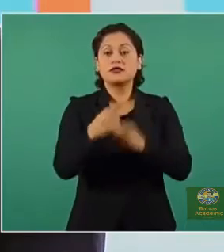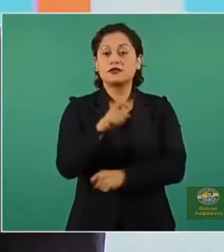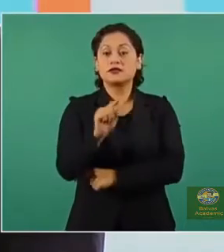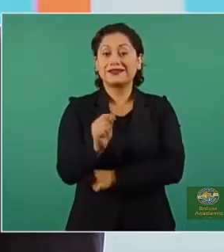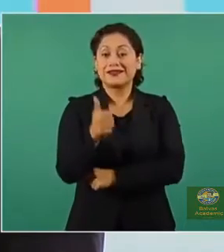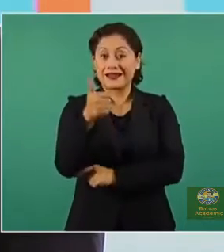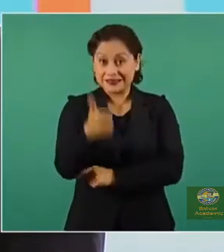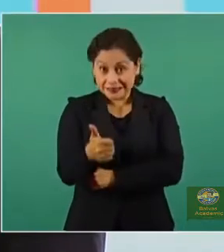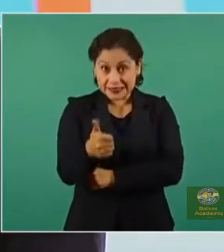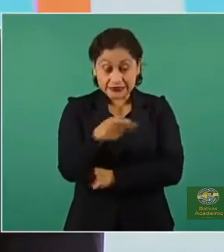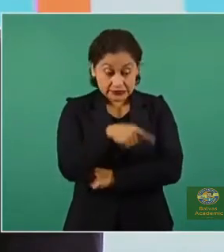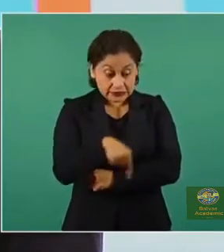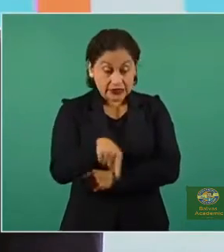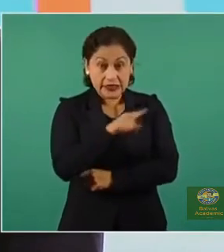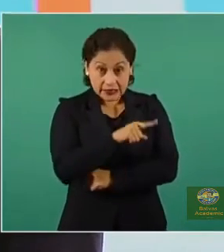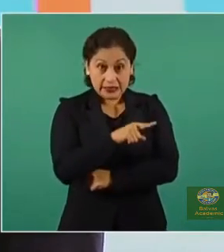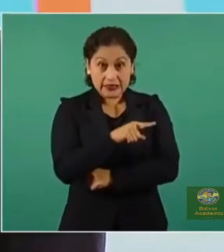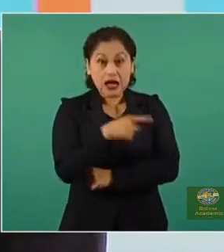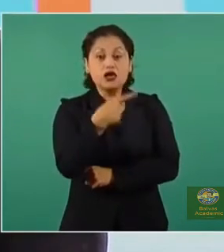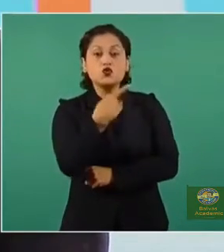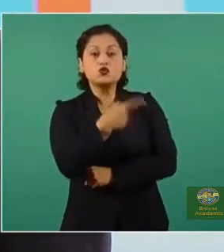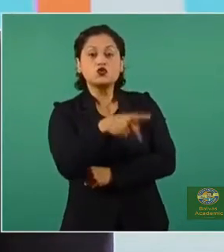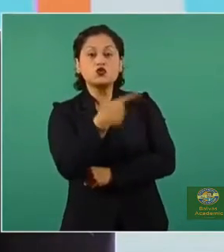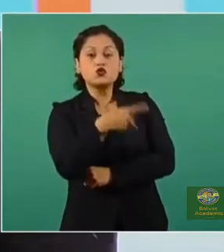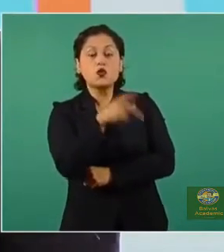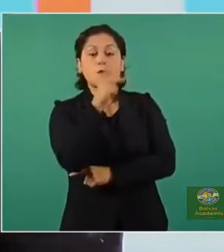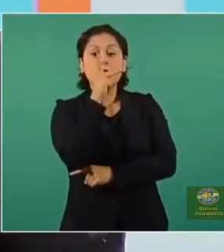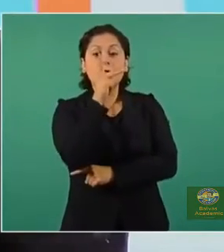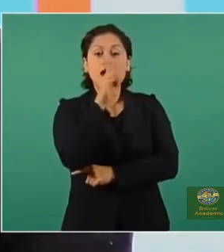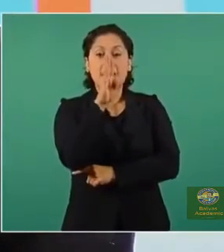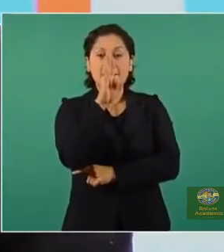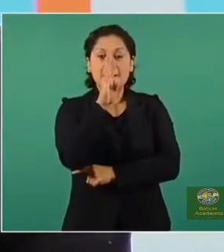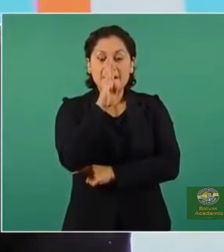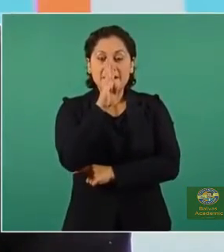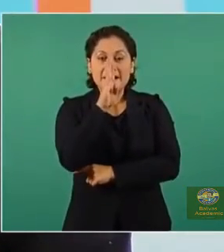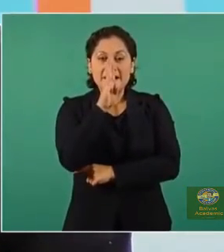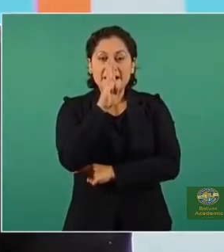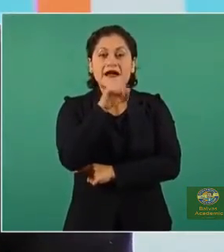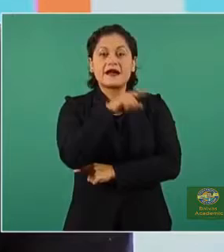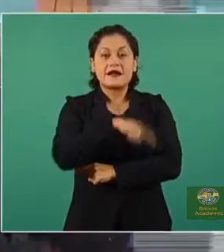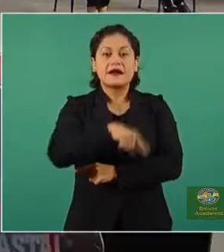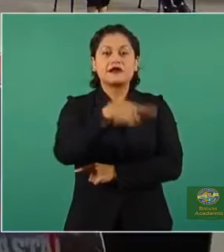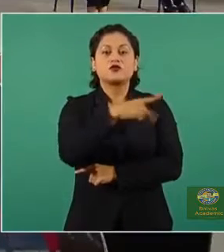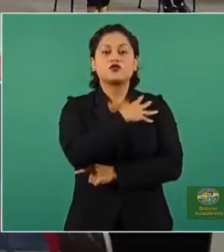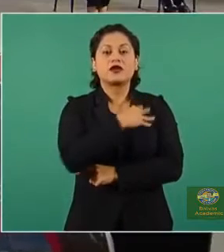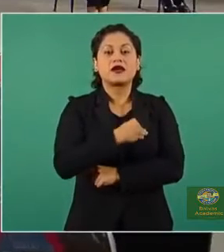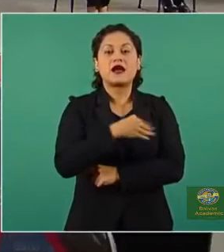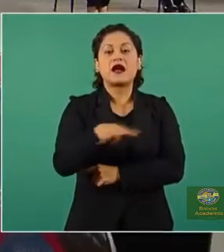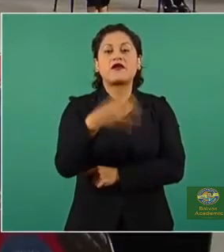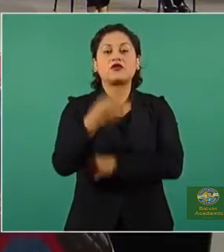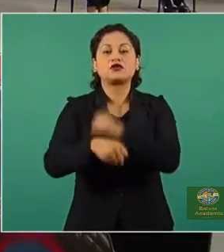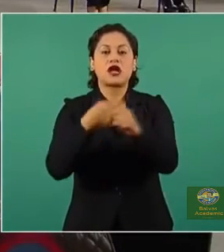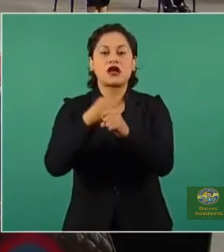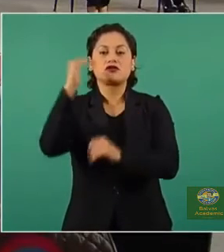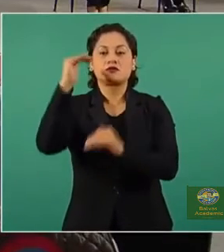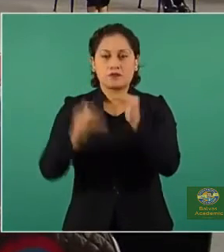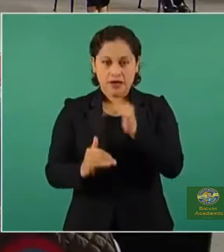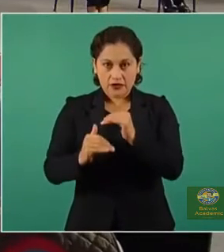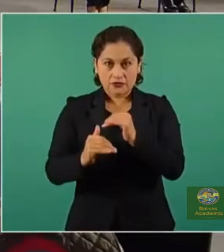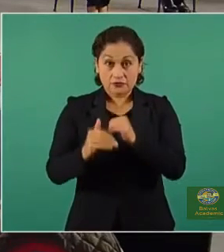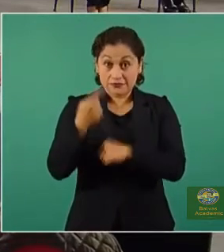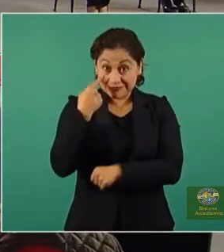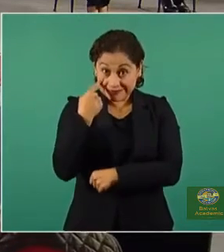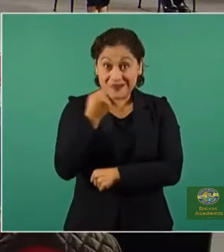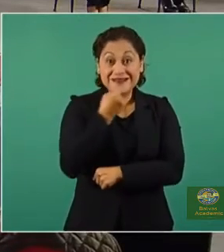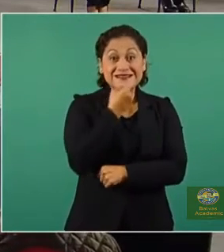8.876 son hijas e hijos de niñas menores de 14 años. Niñas entre 10 y